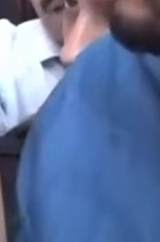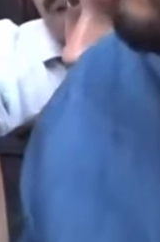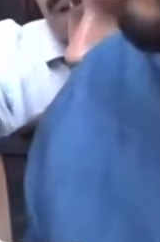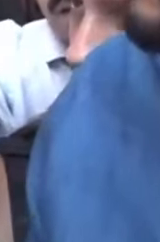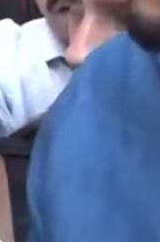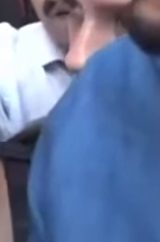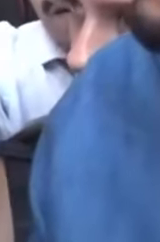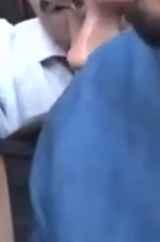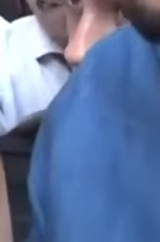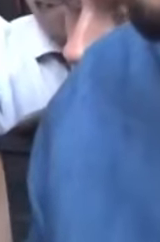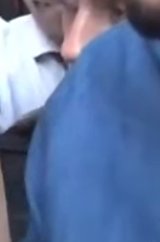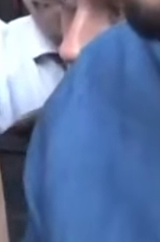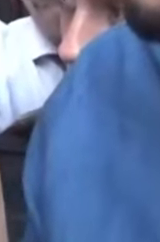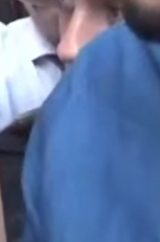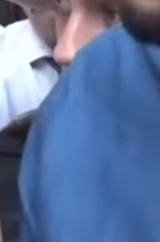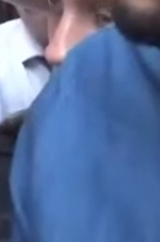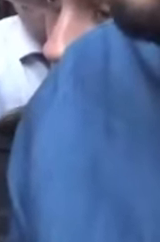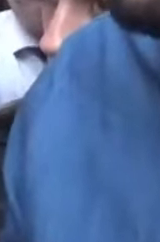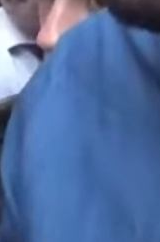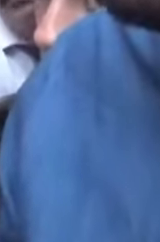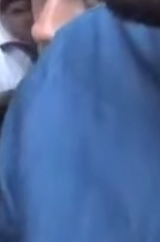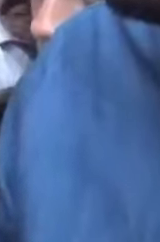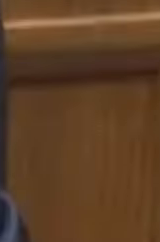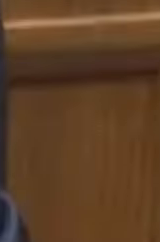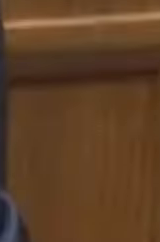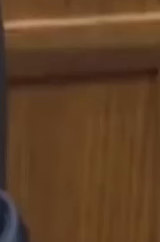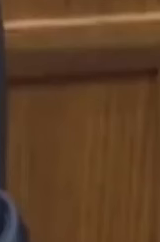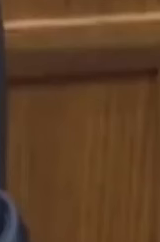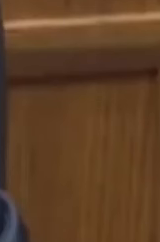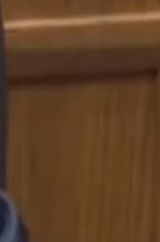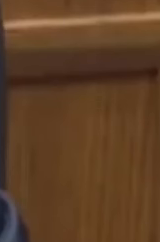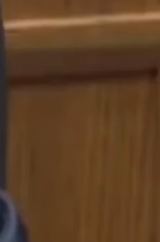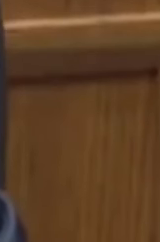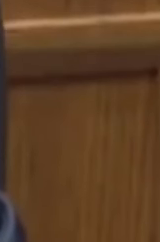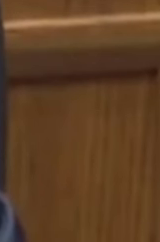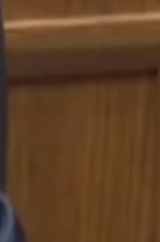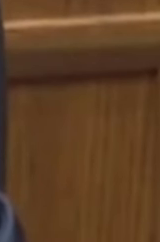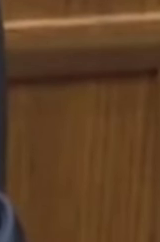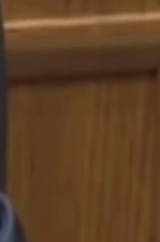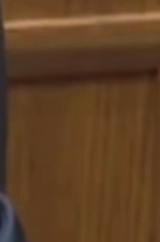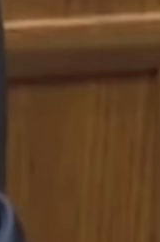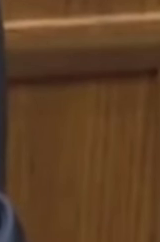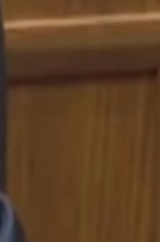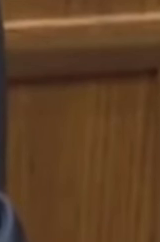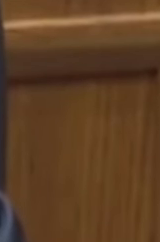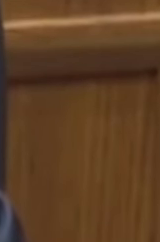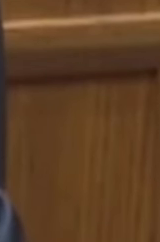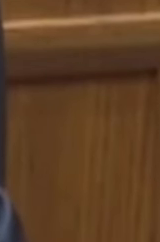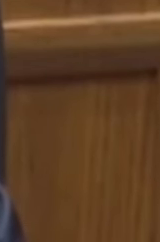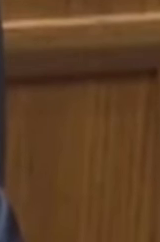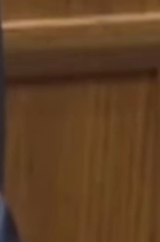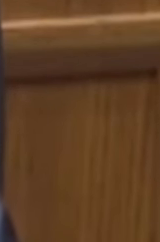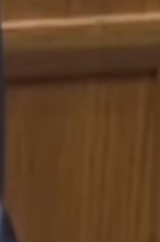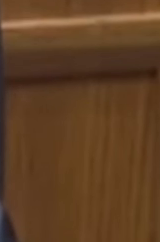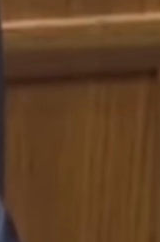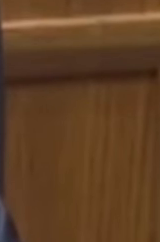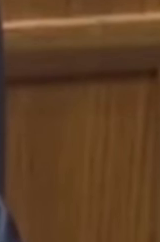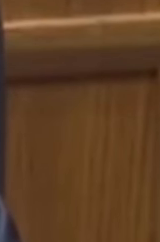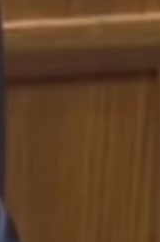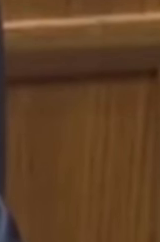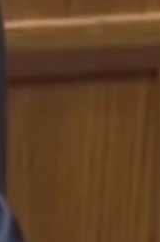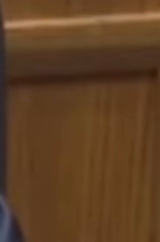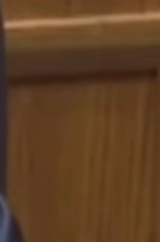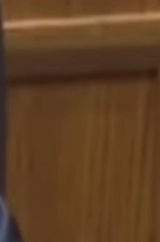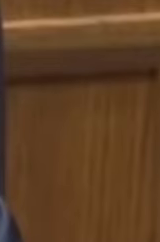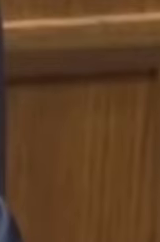a la opinión pública, sino el daño cada vez va a ser mayor para aquellos que tratan de encontrar una respuesta a algo que quizás no tiene respuesta, que